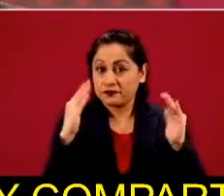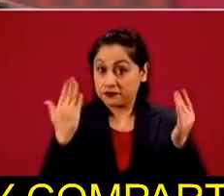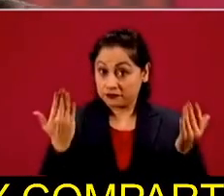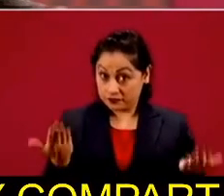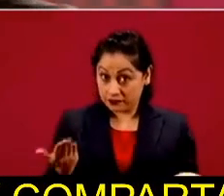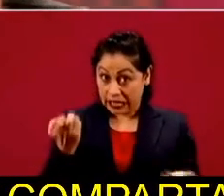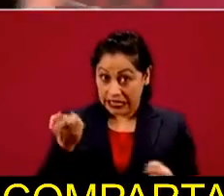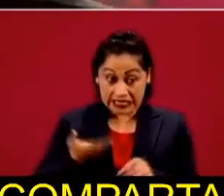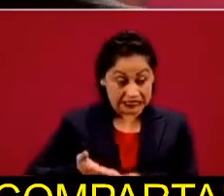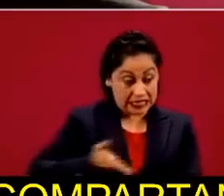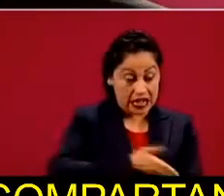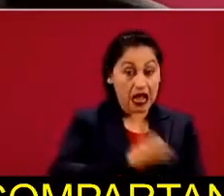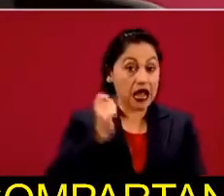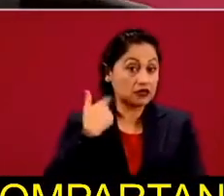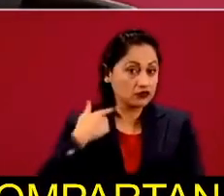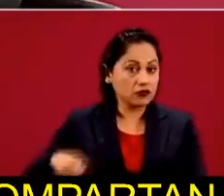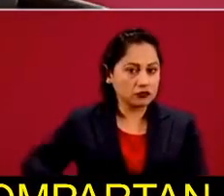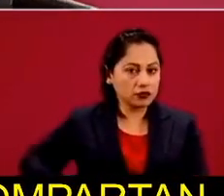Cuando se llega a decir